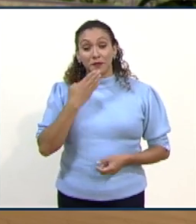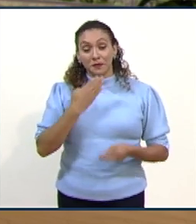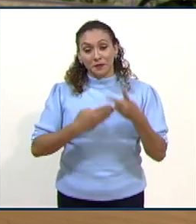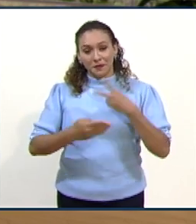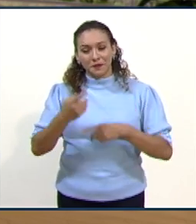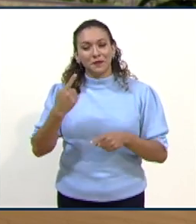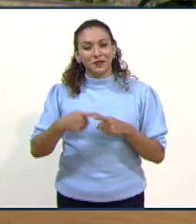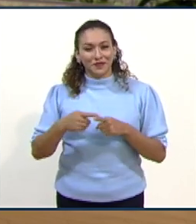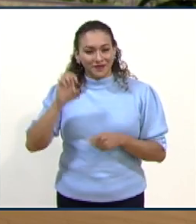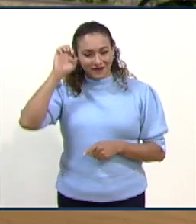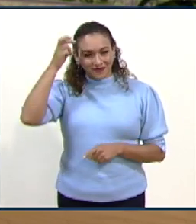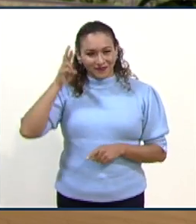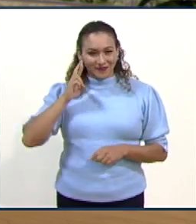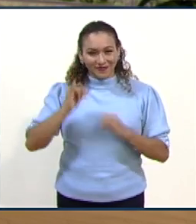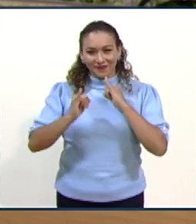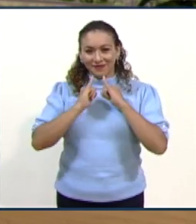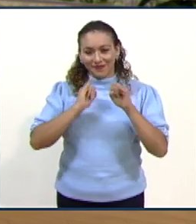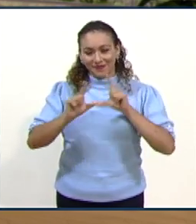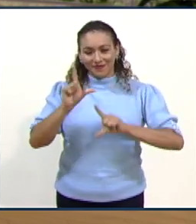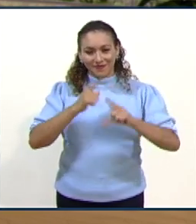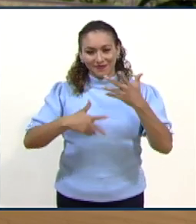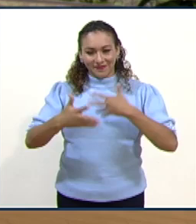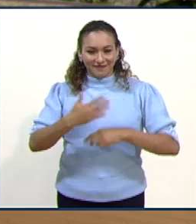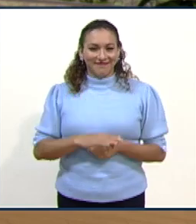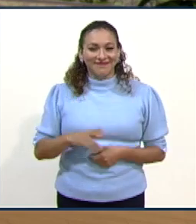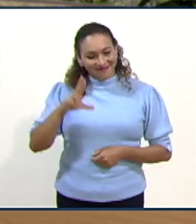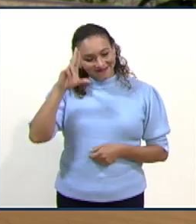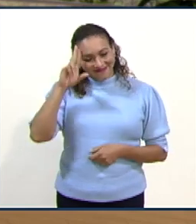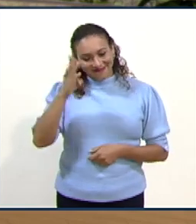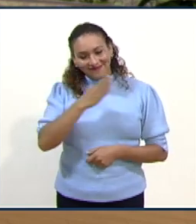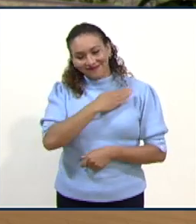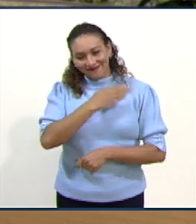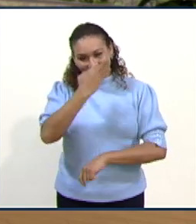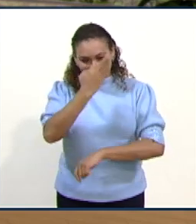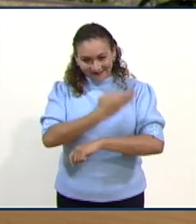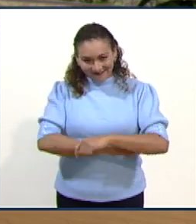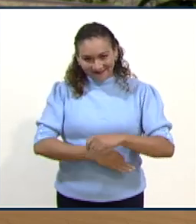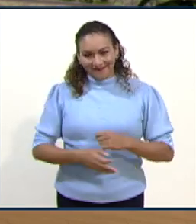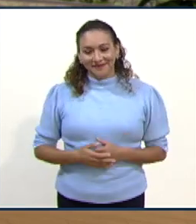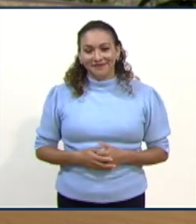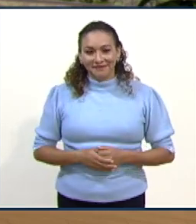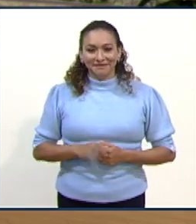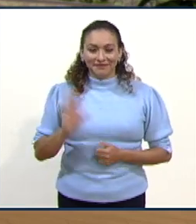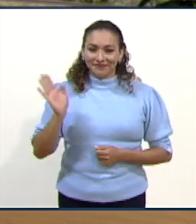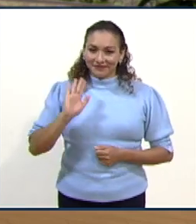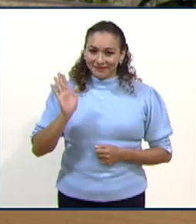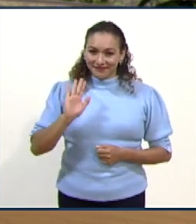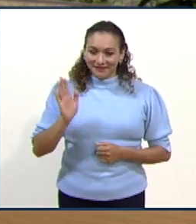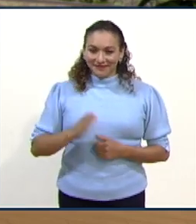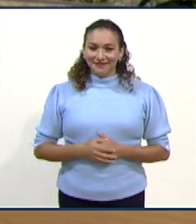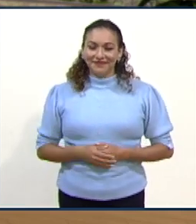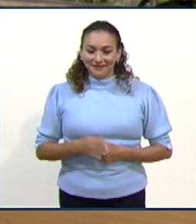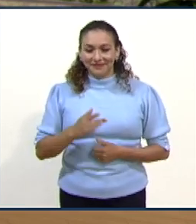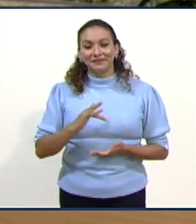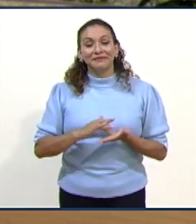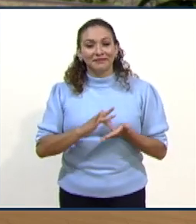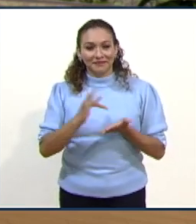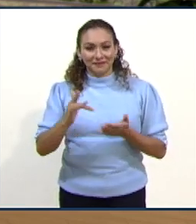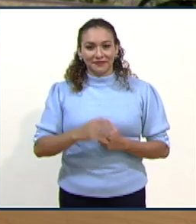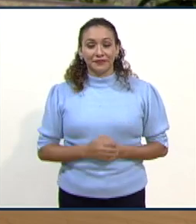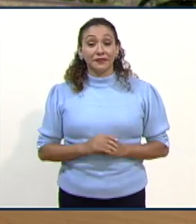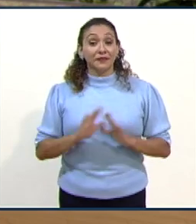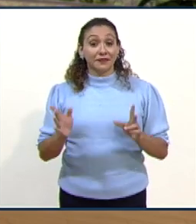saludo a mi compañera Eusiris Rostro, quien nos acompaña en la interpretación en lengua de señas mexicana. Bienvenida,